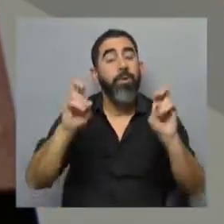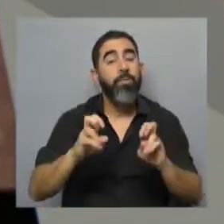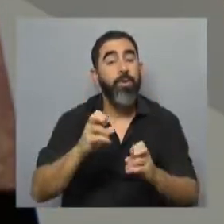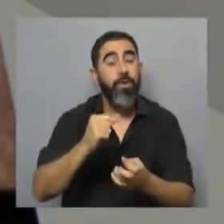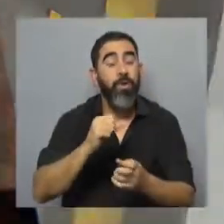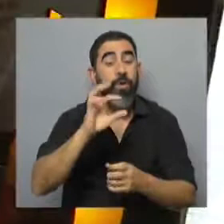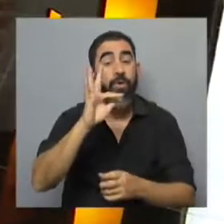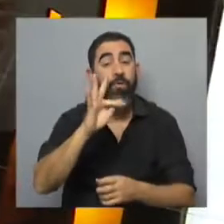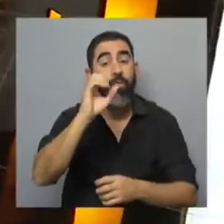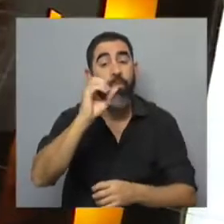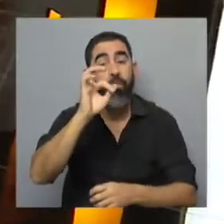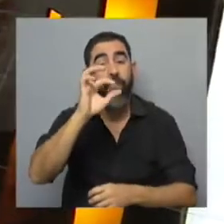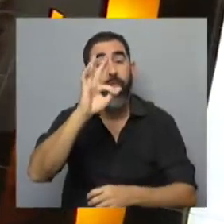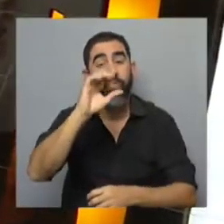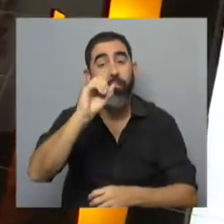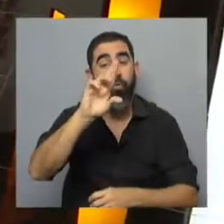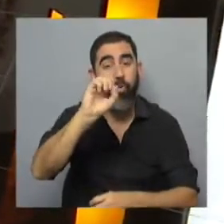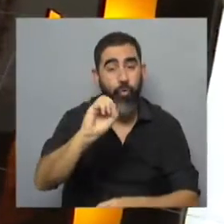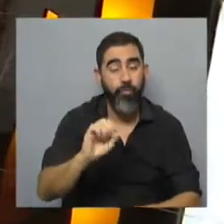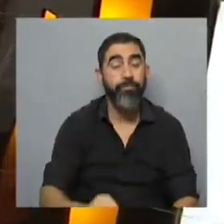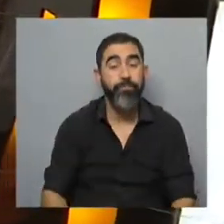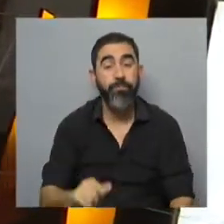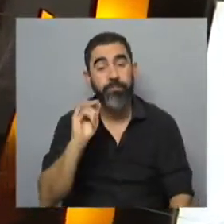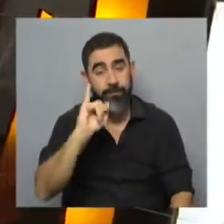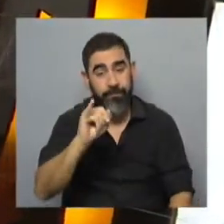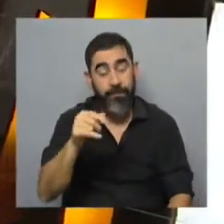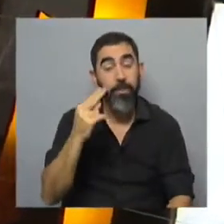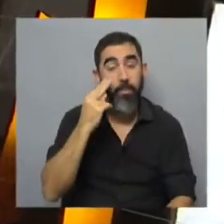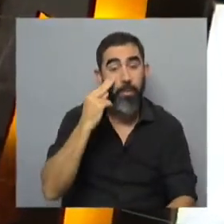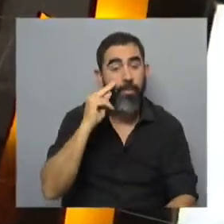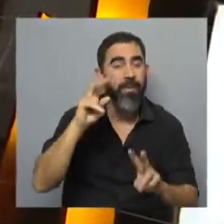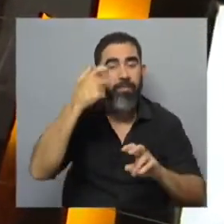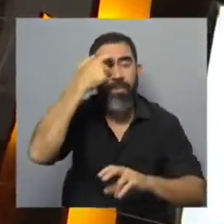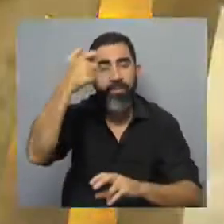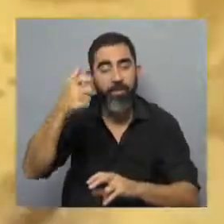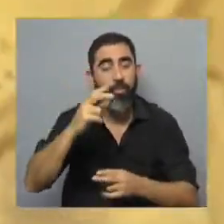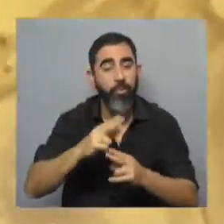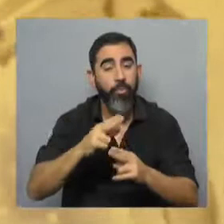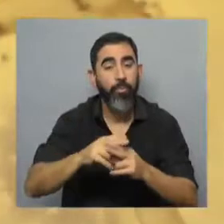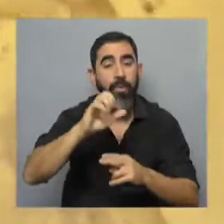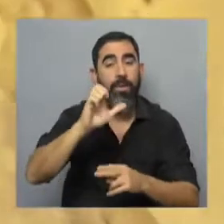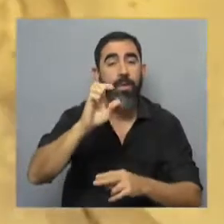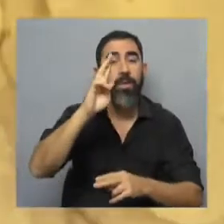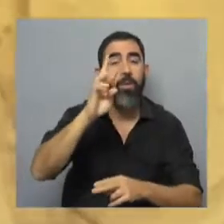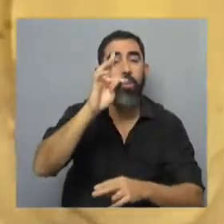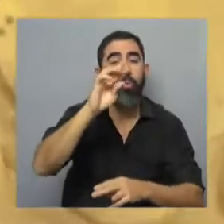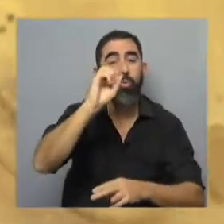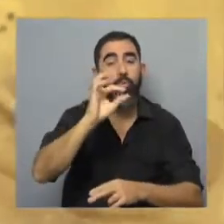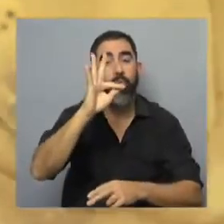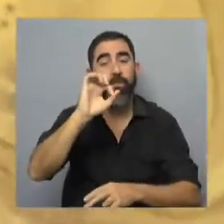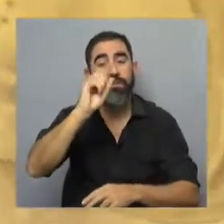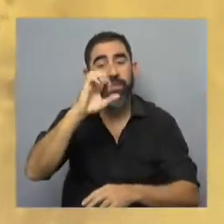presencia de fósforo. Sí, esta problemática, que en términos técnicos se denomina eutrofización o contaminación por